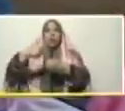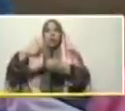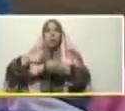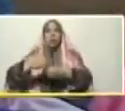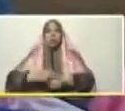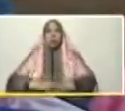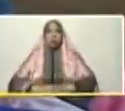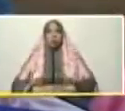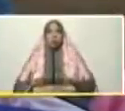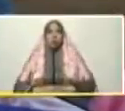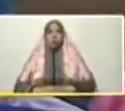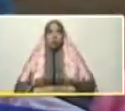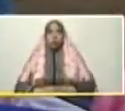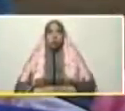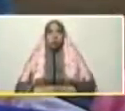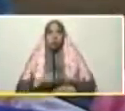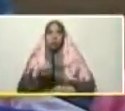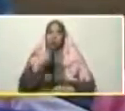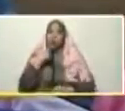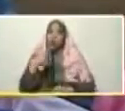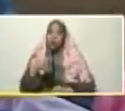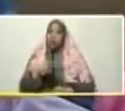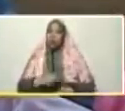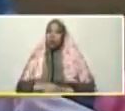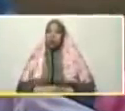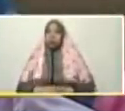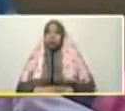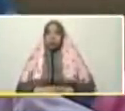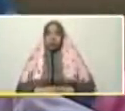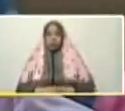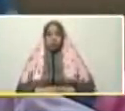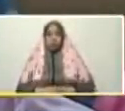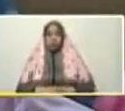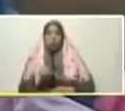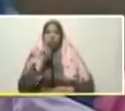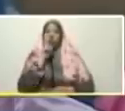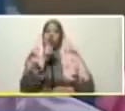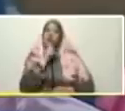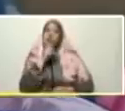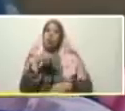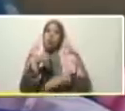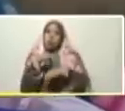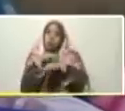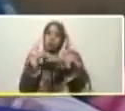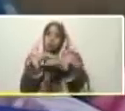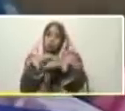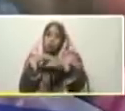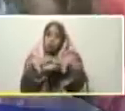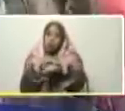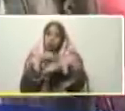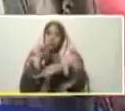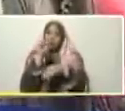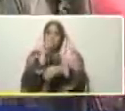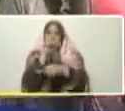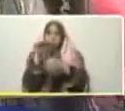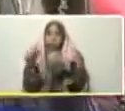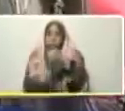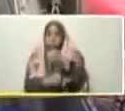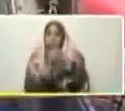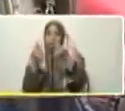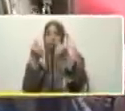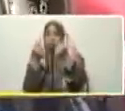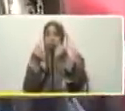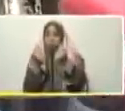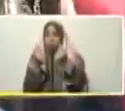yo cuando le dije a tarek que lo iba a nombrar ministro vicepresidente de economía